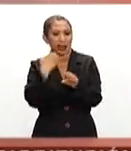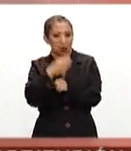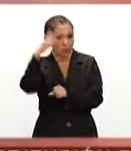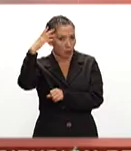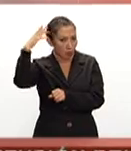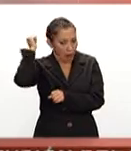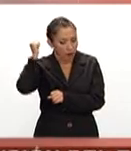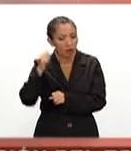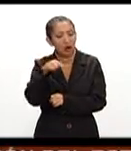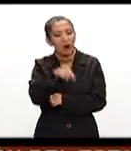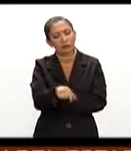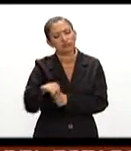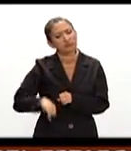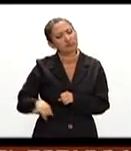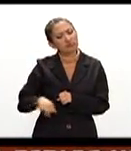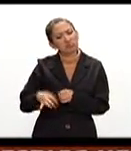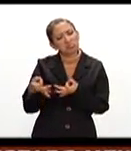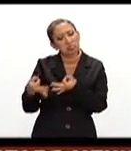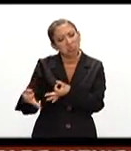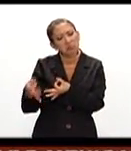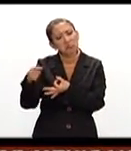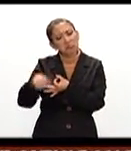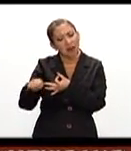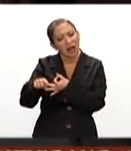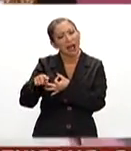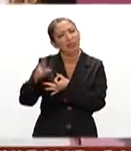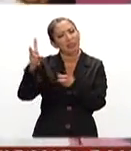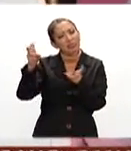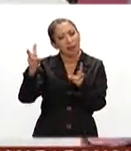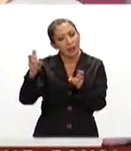Morelos, interesados precisamente en este